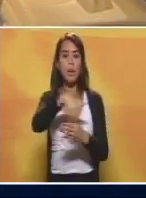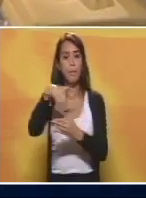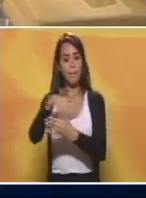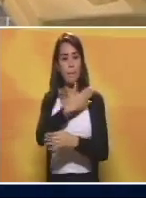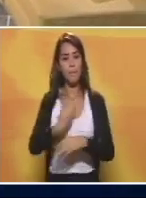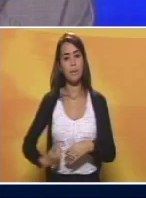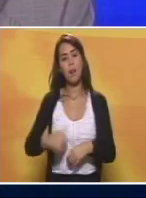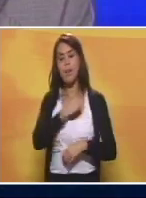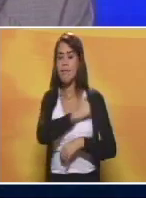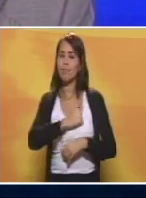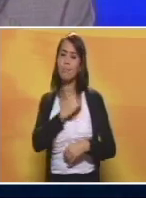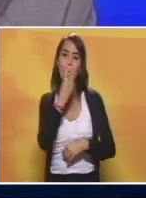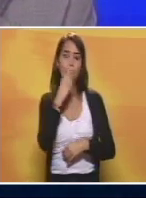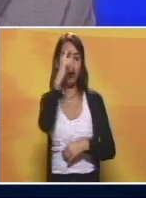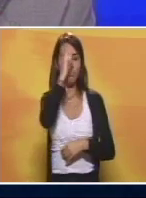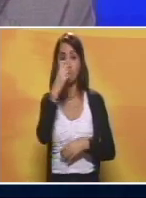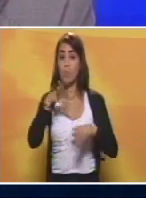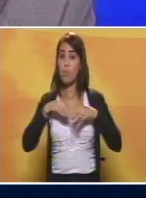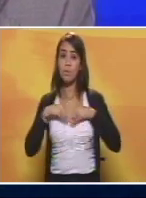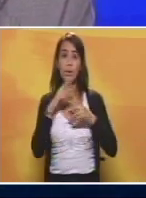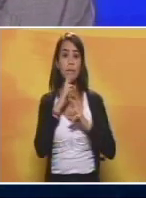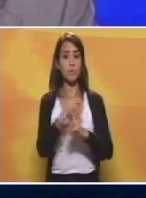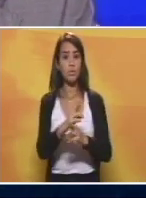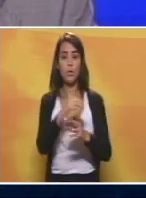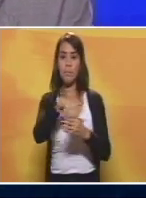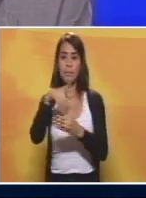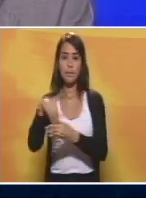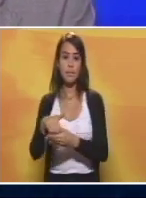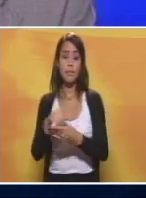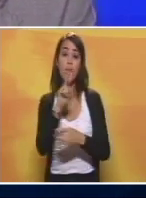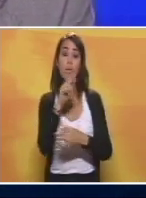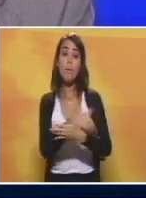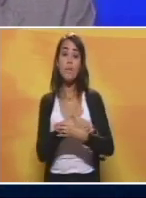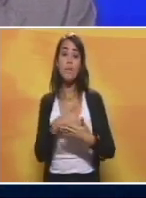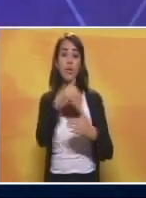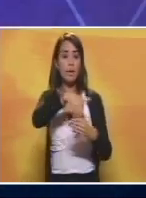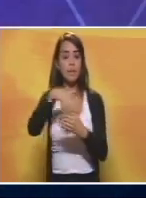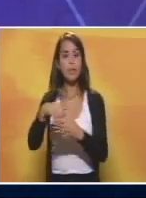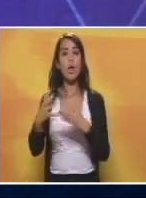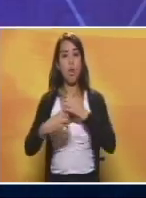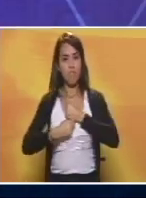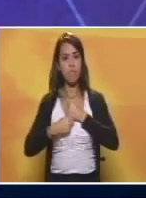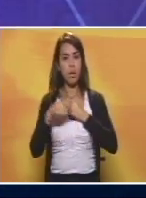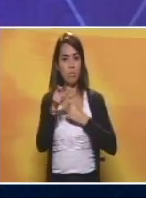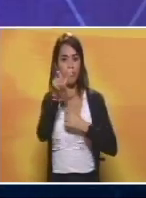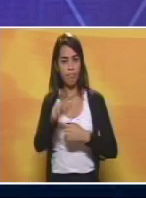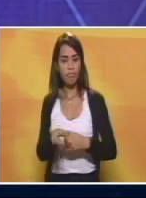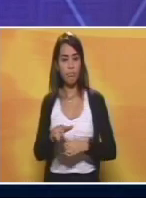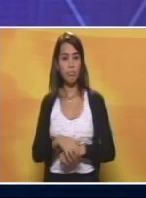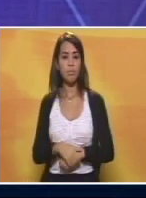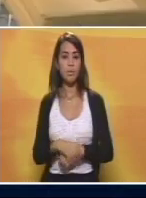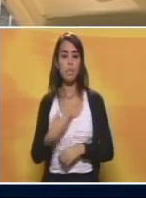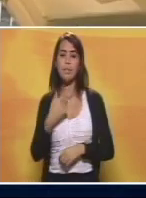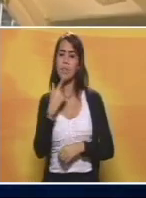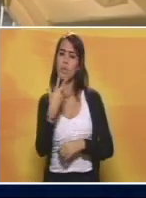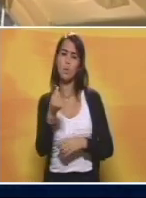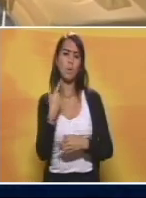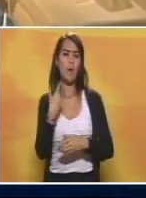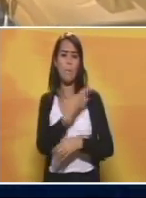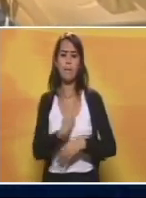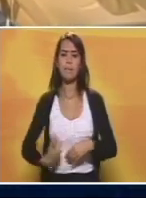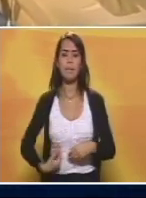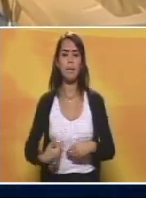lamento que henri falcón no reconocerá los resultados aun cuando 2 millones de electores confiaron en el negó que el presidente maduro haya